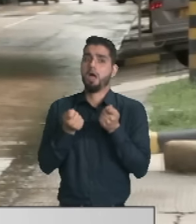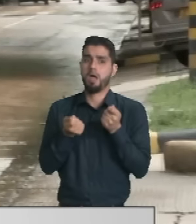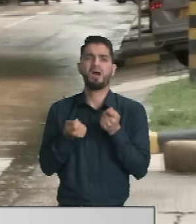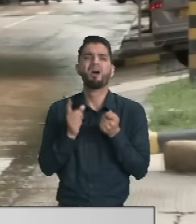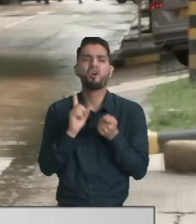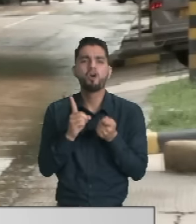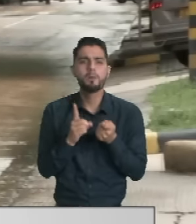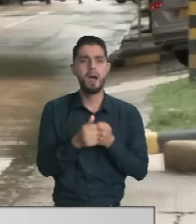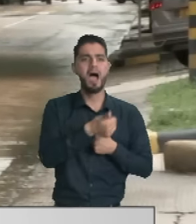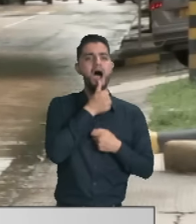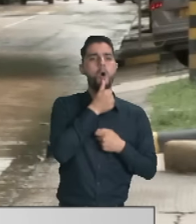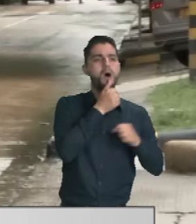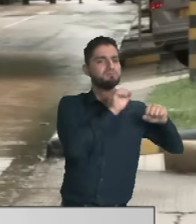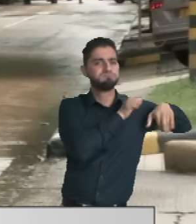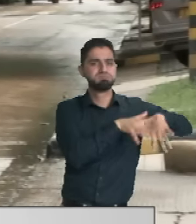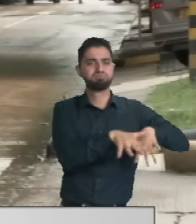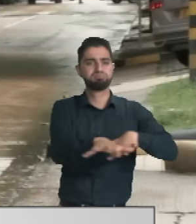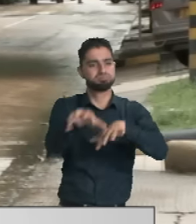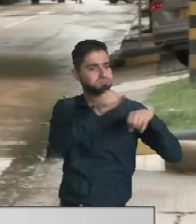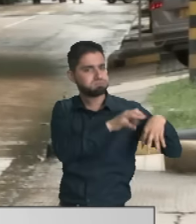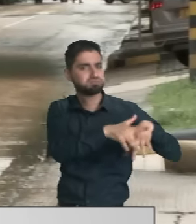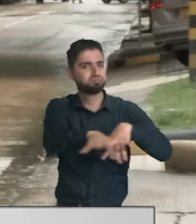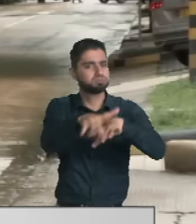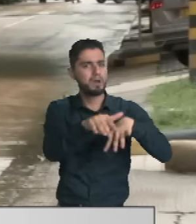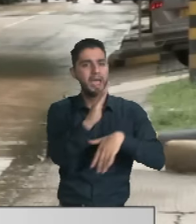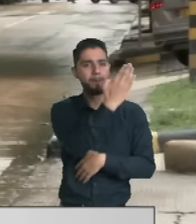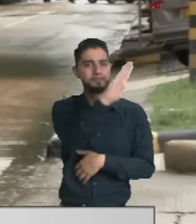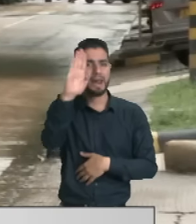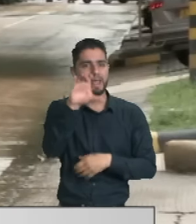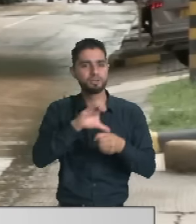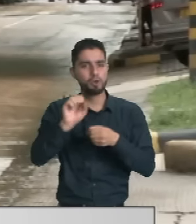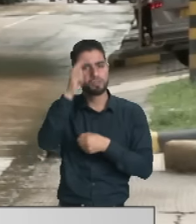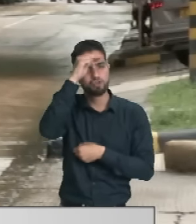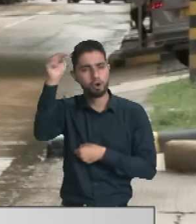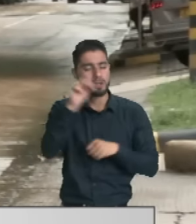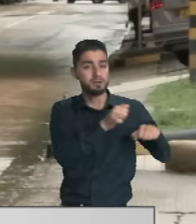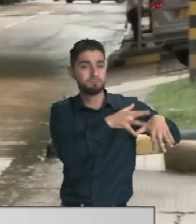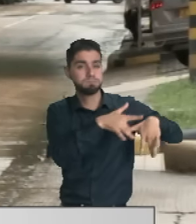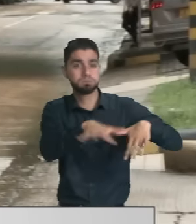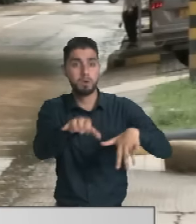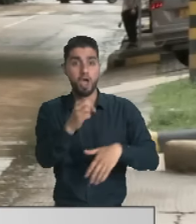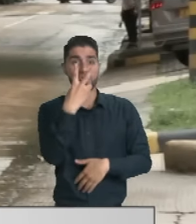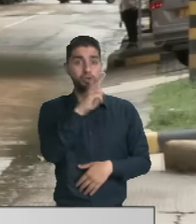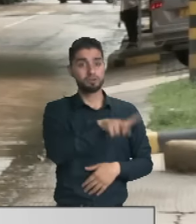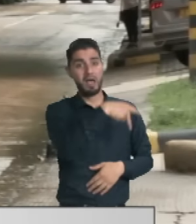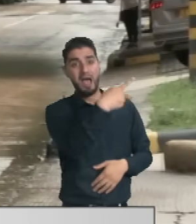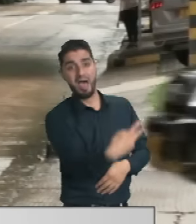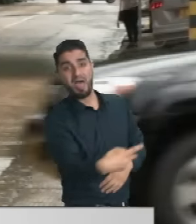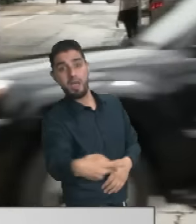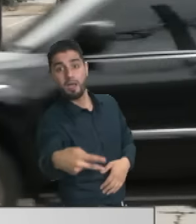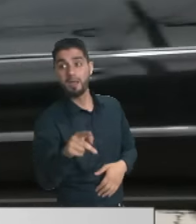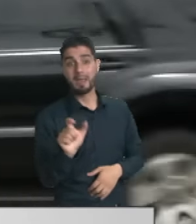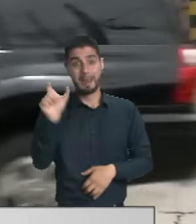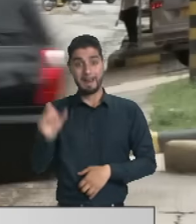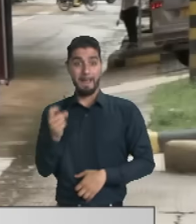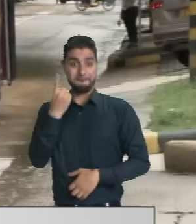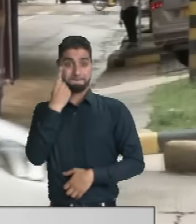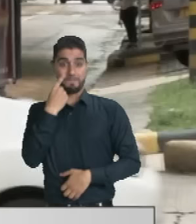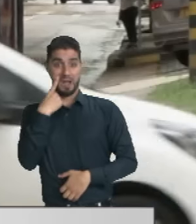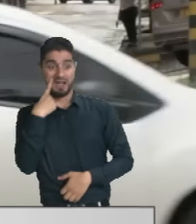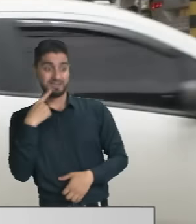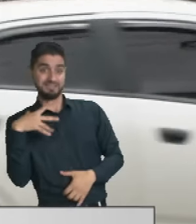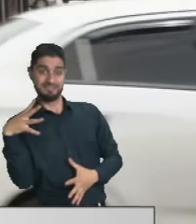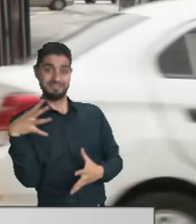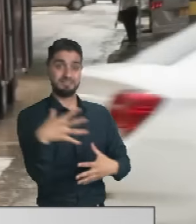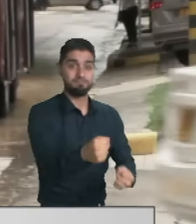arrastradas por las aguas de un arroyo en el norte de la ciudad de Barranquilla. Su salvador fue el papá de las jóvenes, quienes